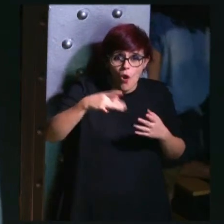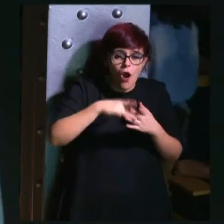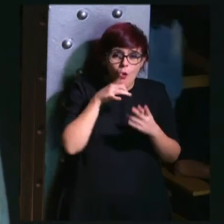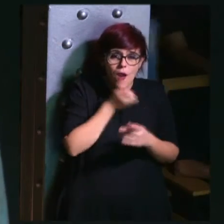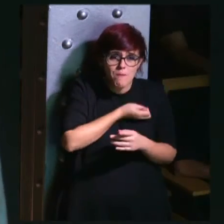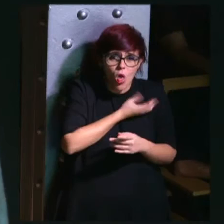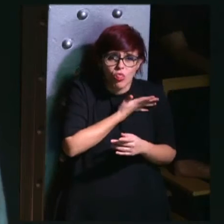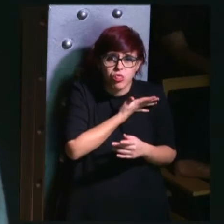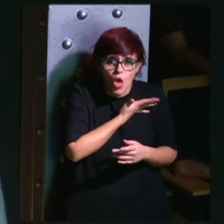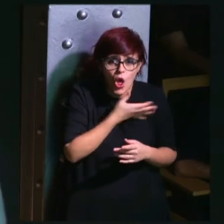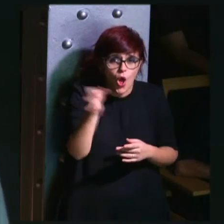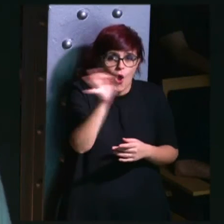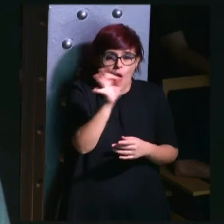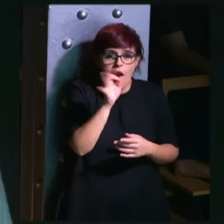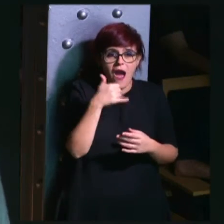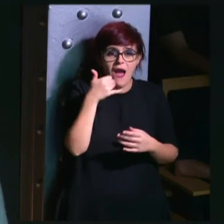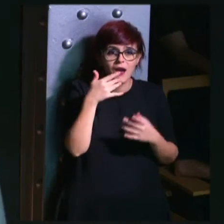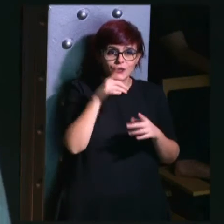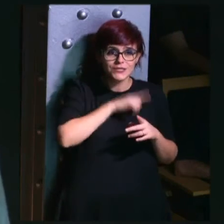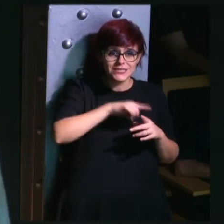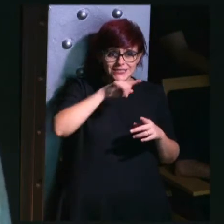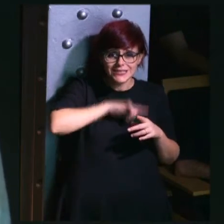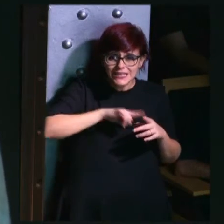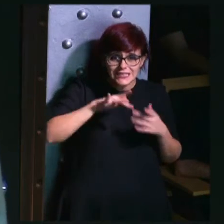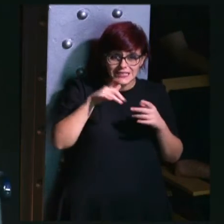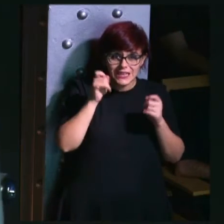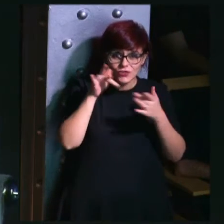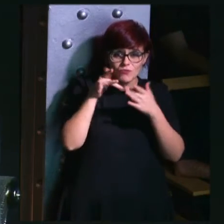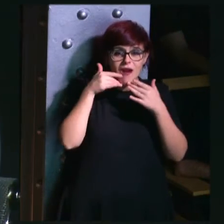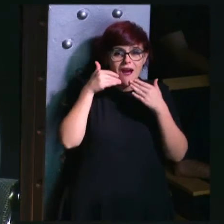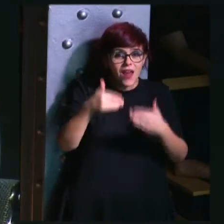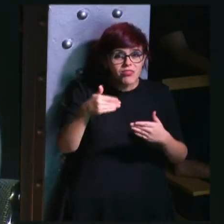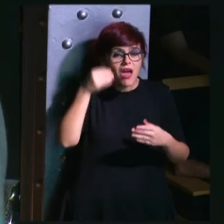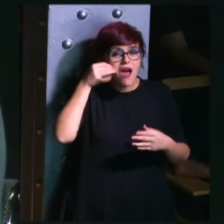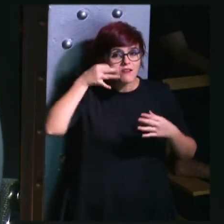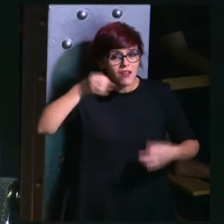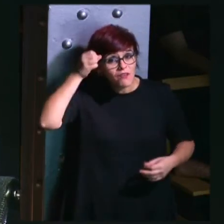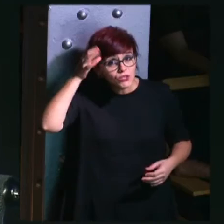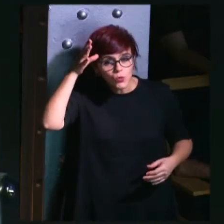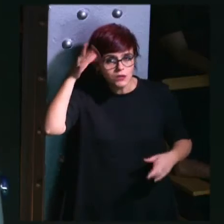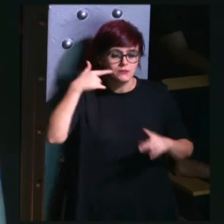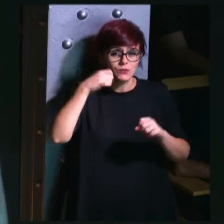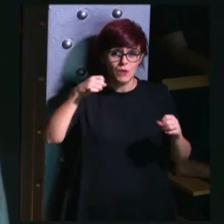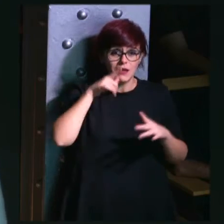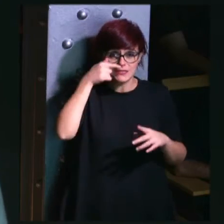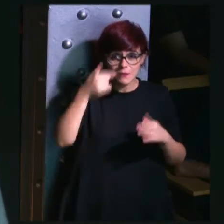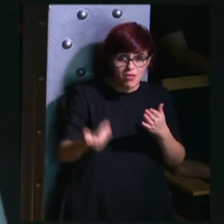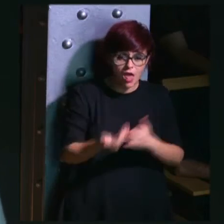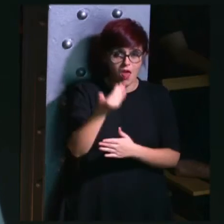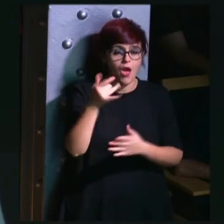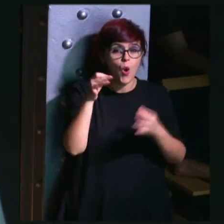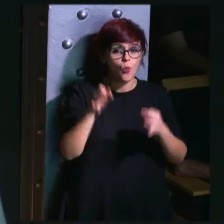emoción, sintiera lo que sienten con la realidad virtual. Esta mañana justo estaba viendo una